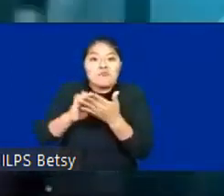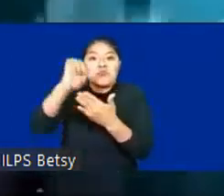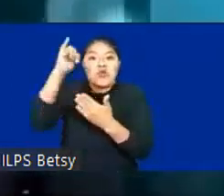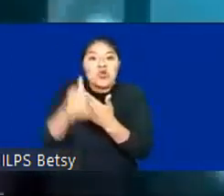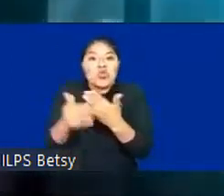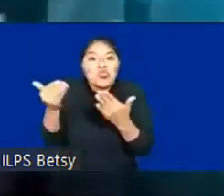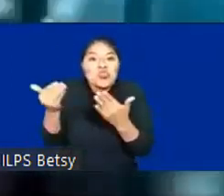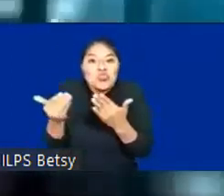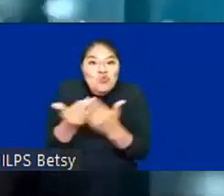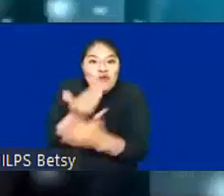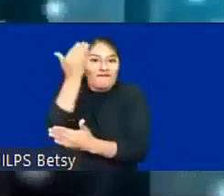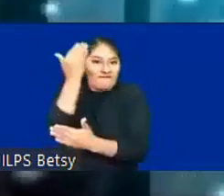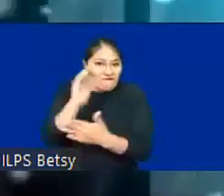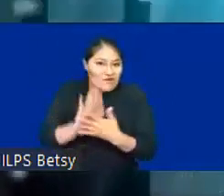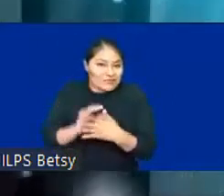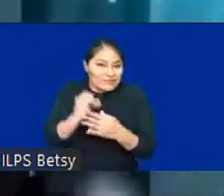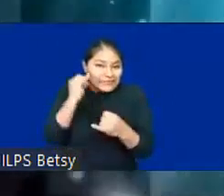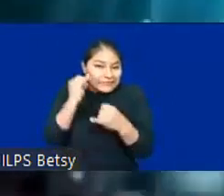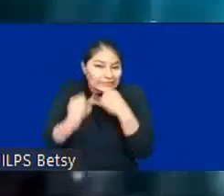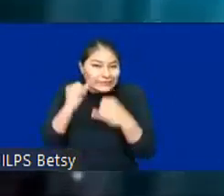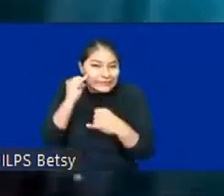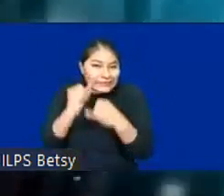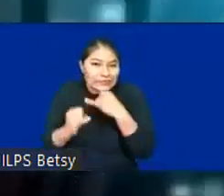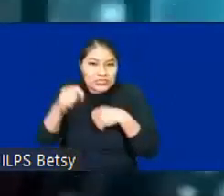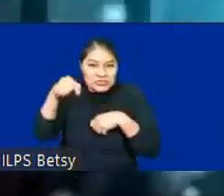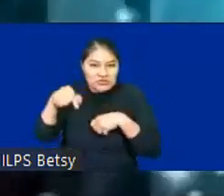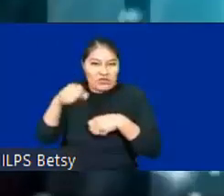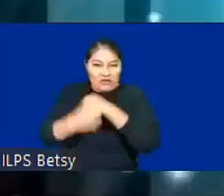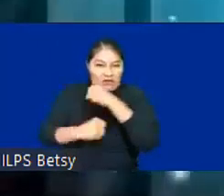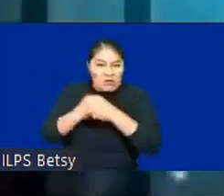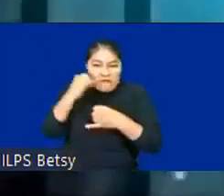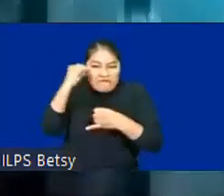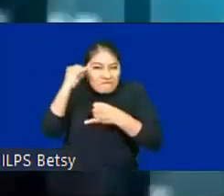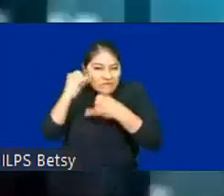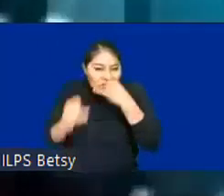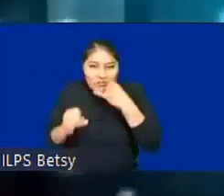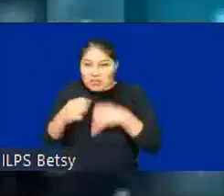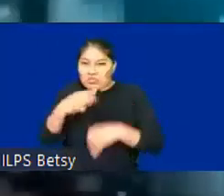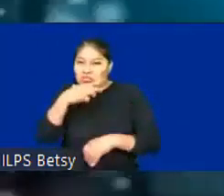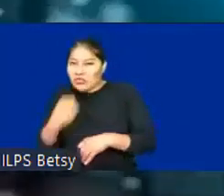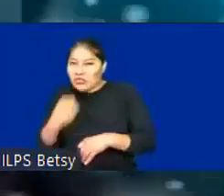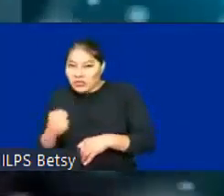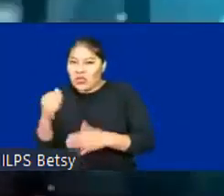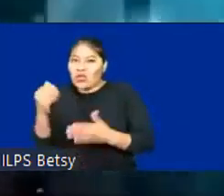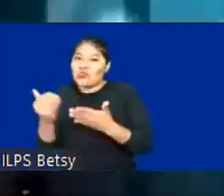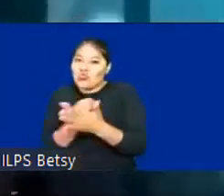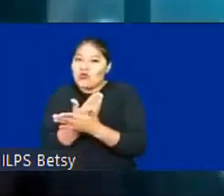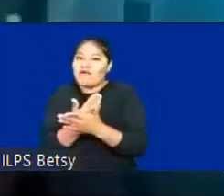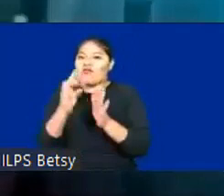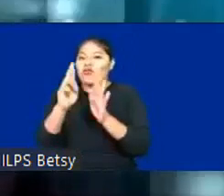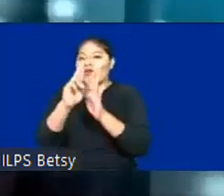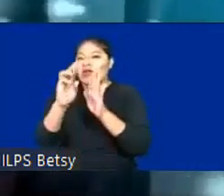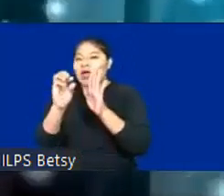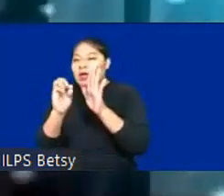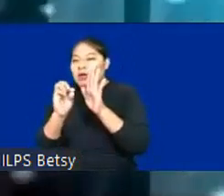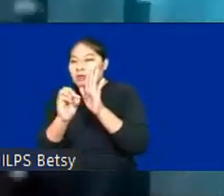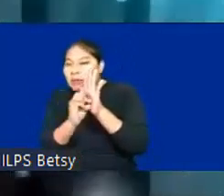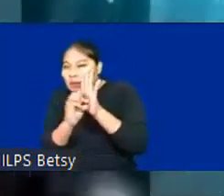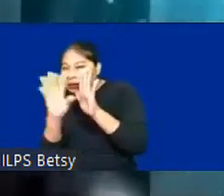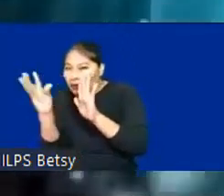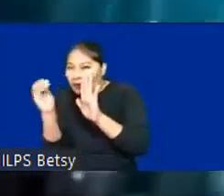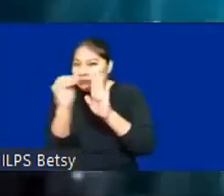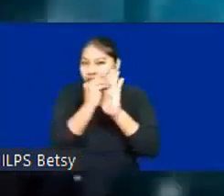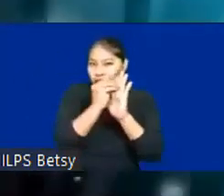renovación, la actualización de nuestro sistema de publicidad registral en línea, ¿no? Que va a tener una interfaz mucho más moderna, la infraestructura